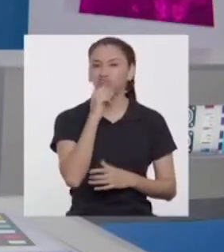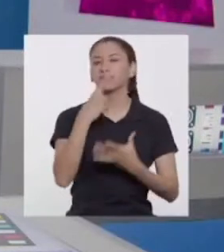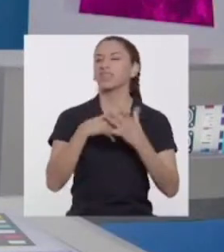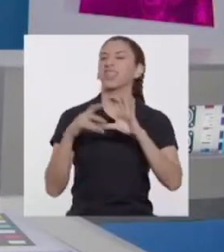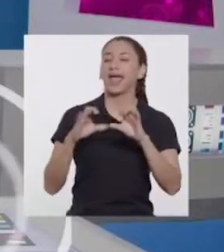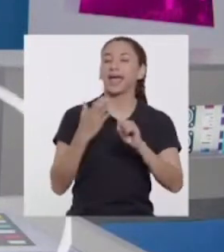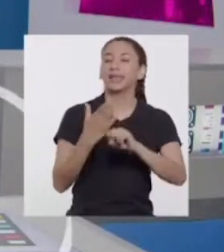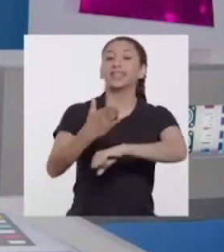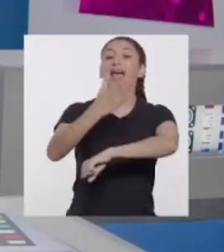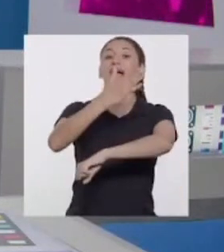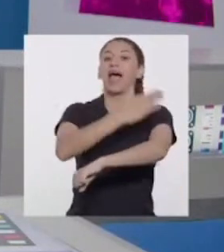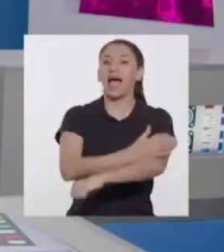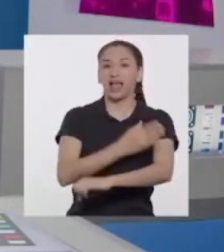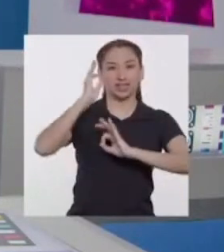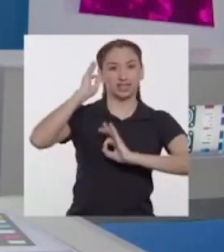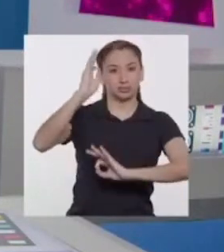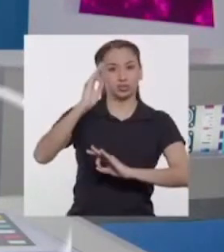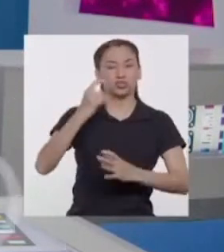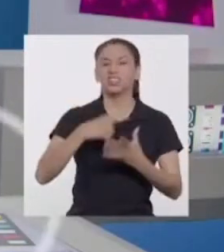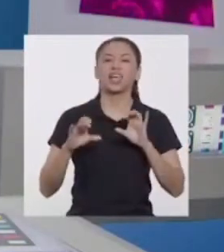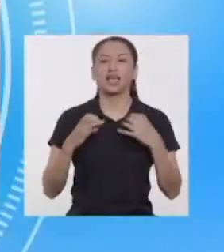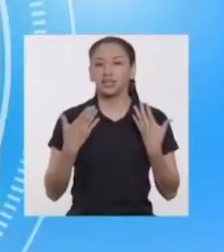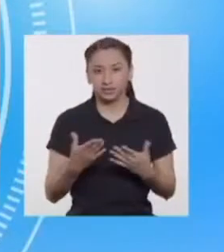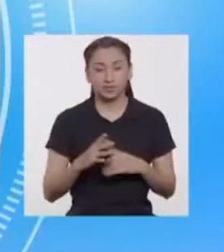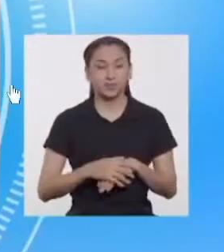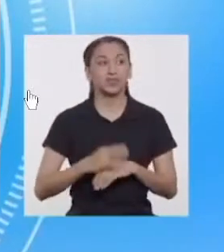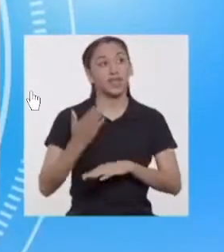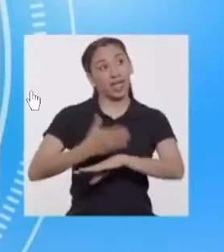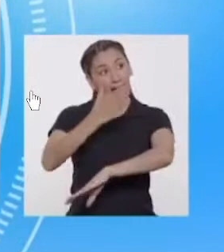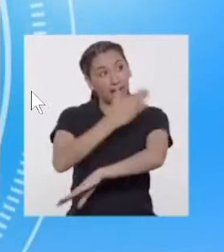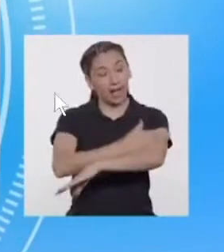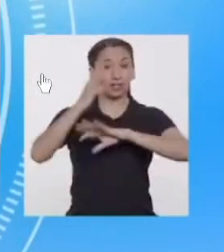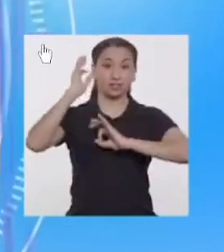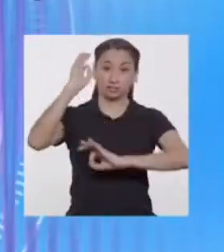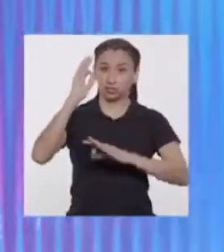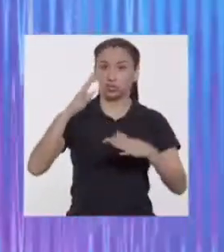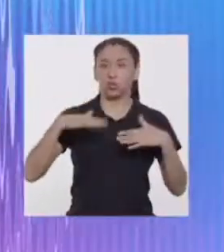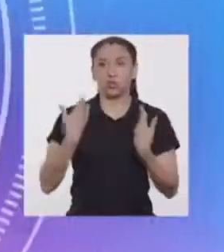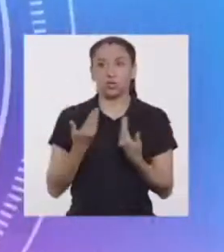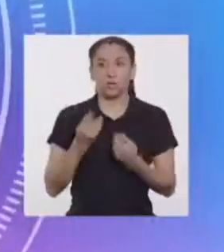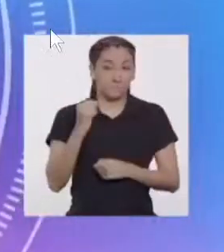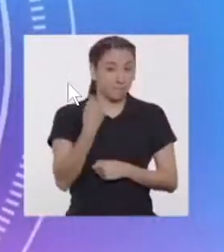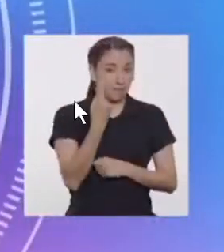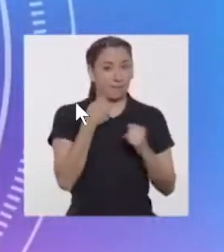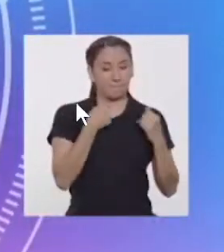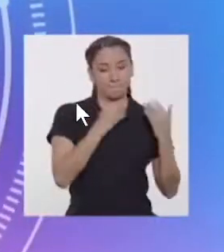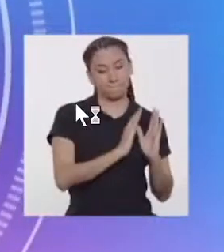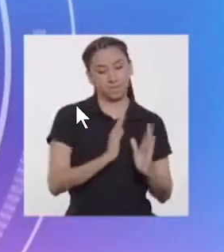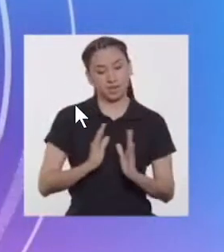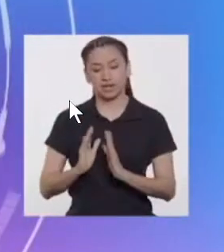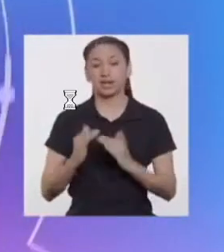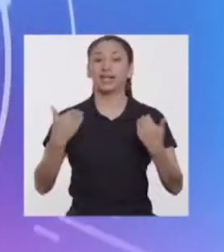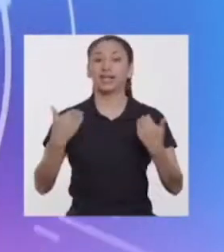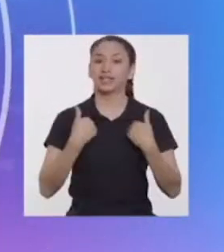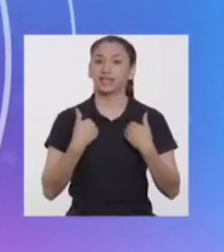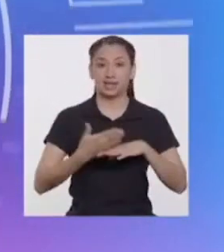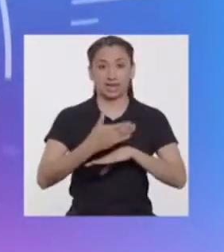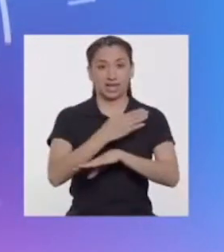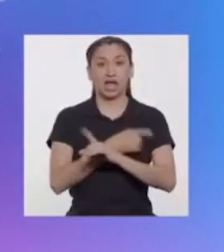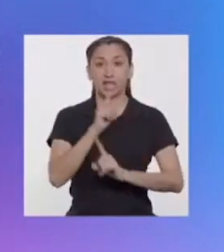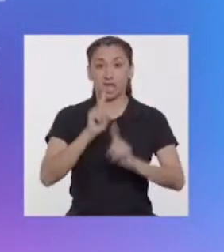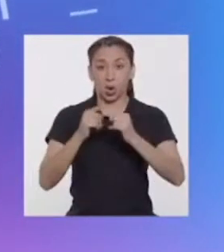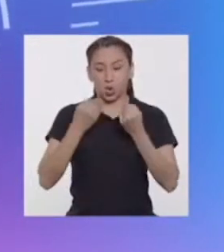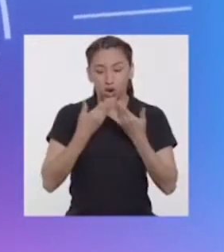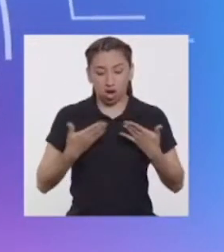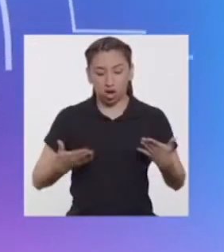debemos hacer antes de la exposición? Antes de la exposición deberemos prepararnos. Para ello, debemos tener